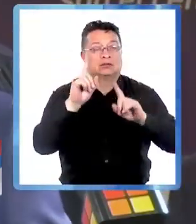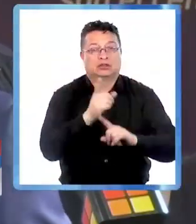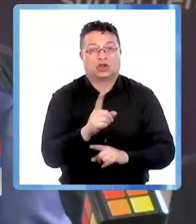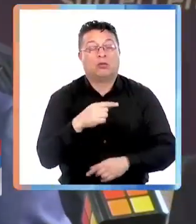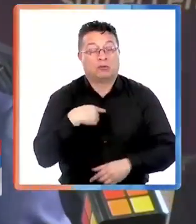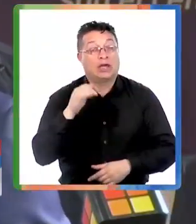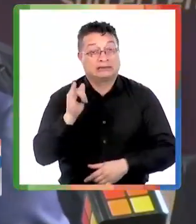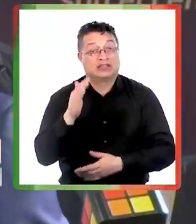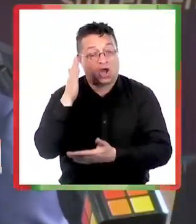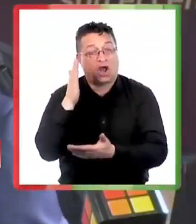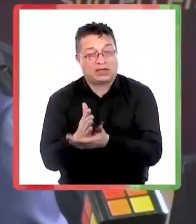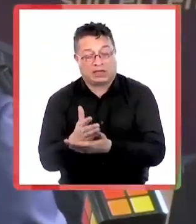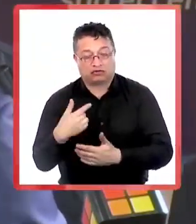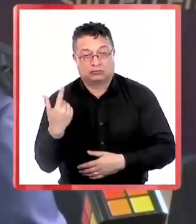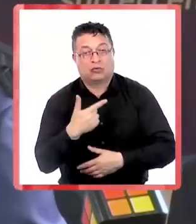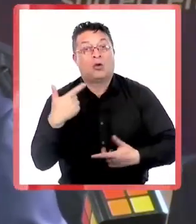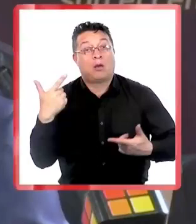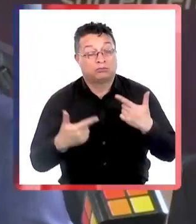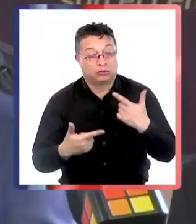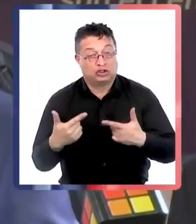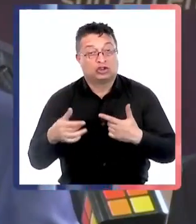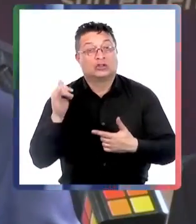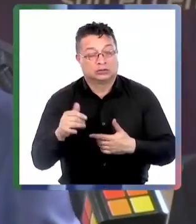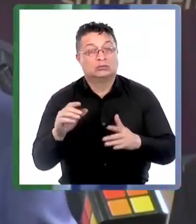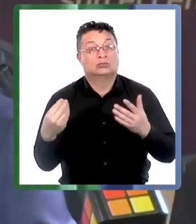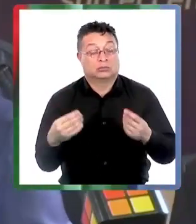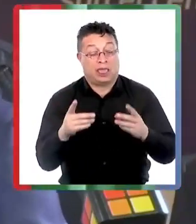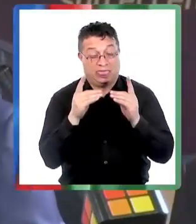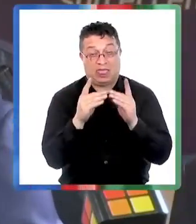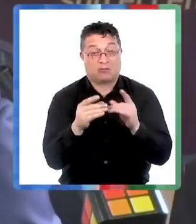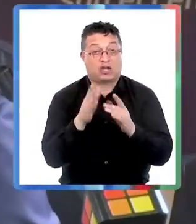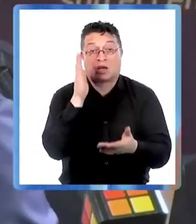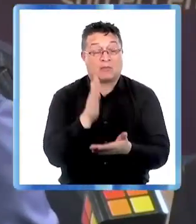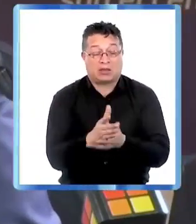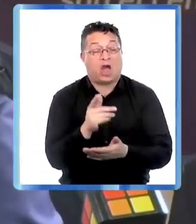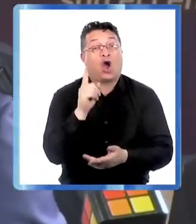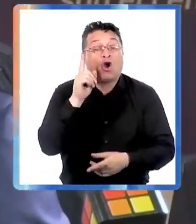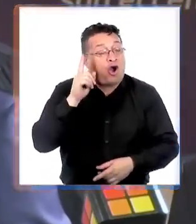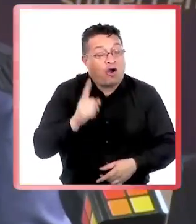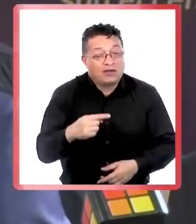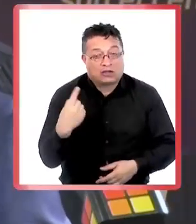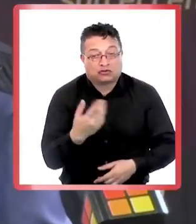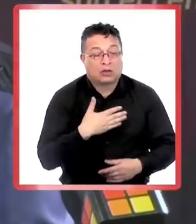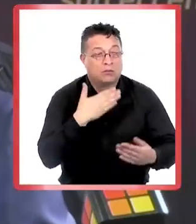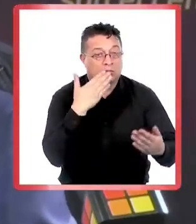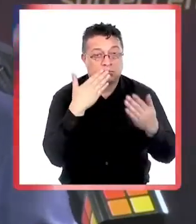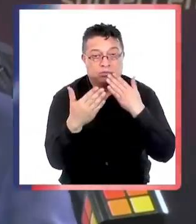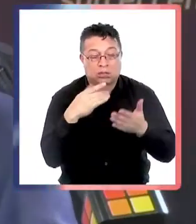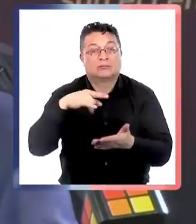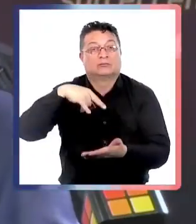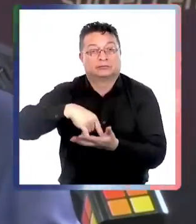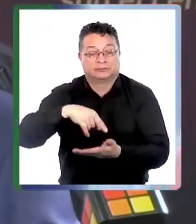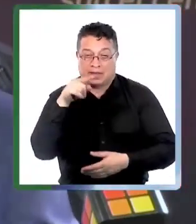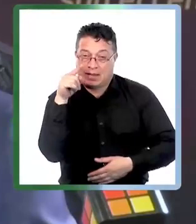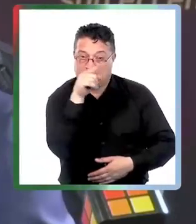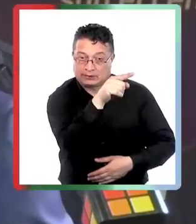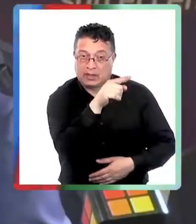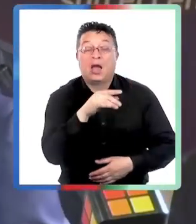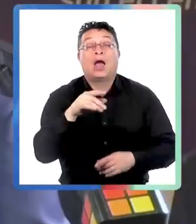foto, pero tenemos sí una obligación en los espacios políticos que establece nuestra democracia, y es la obligación en la